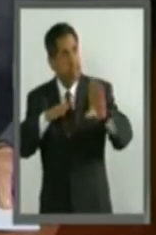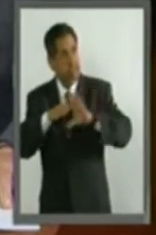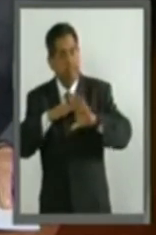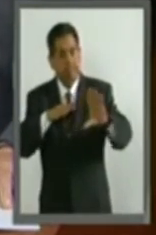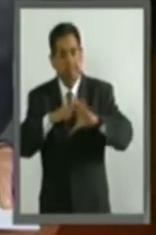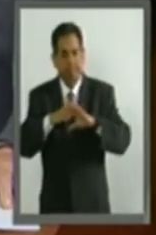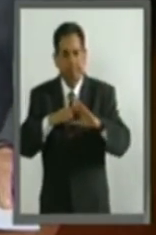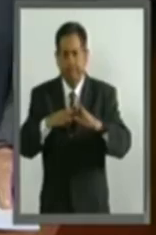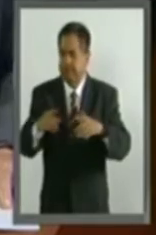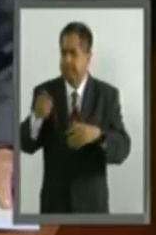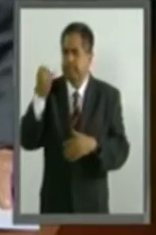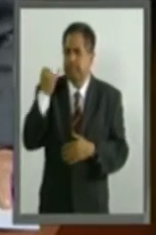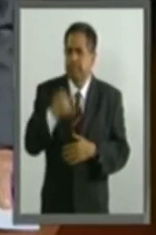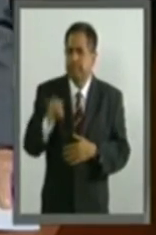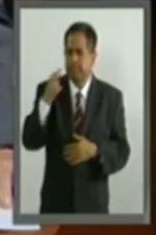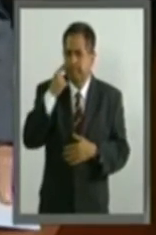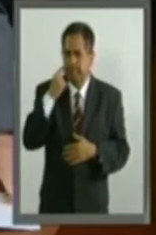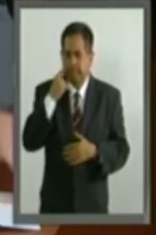qué paradoja.